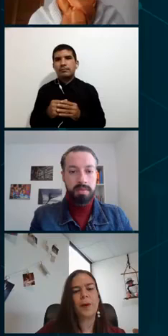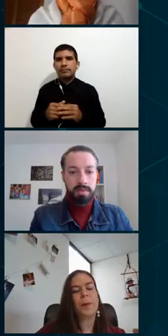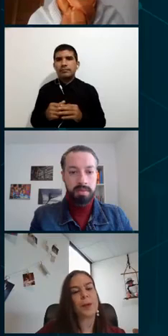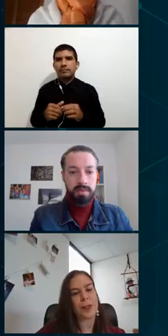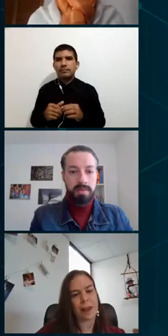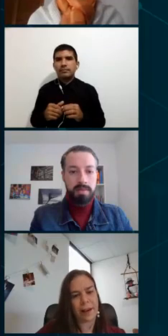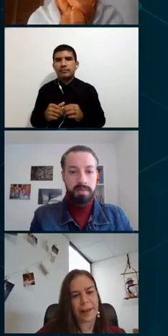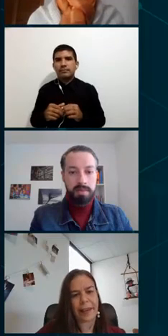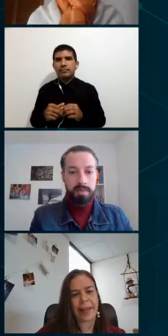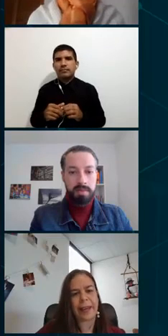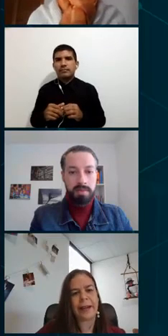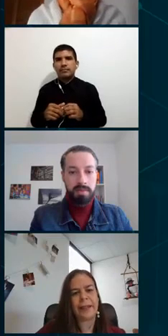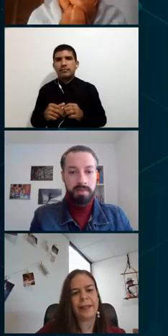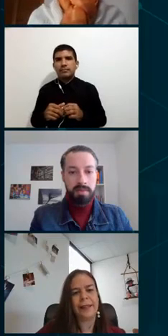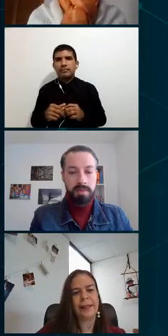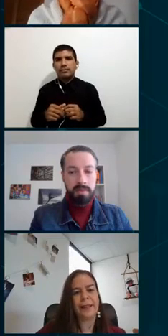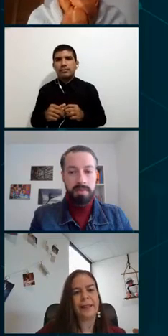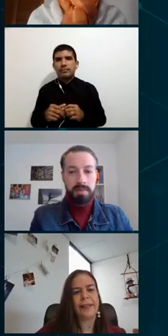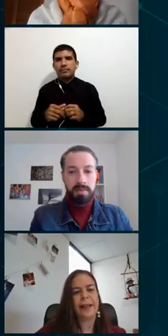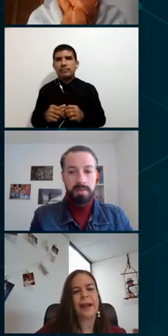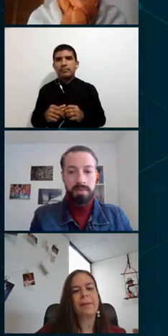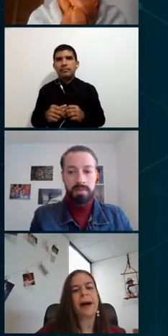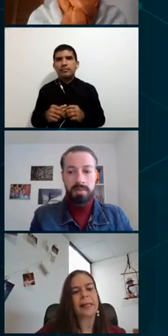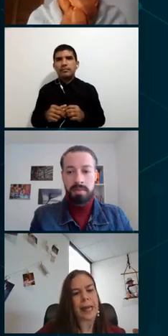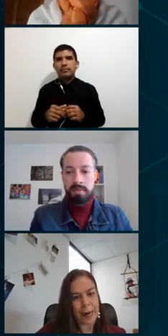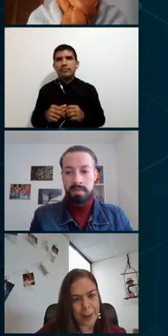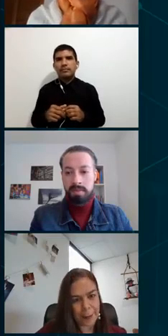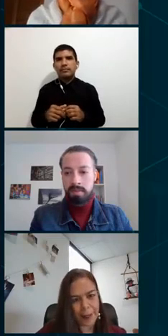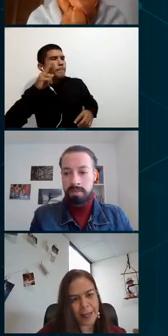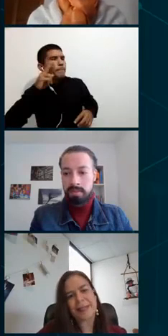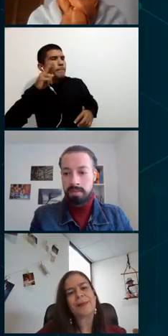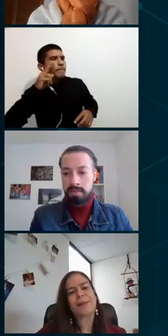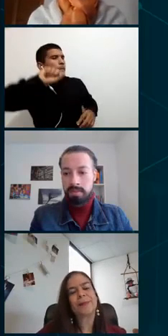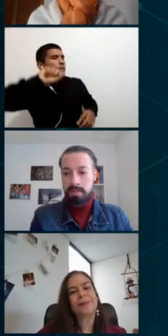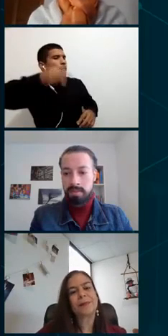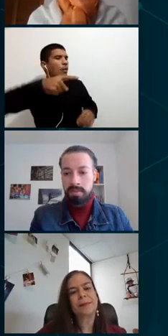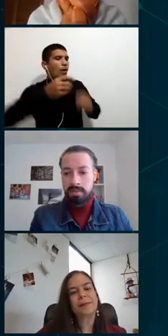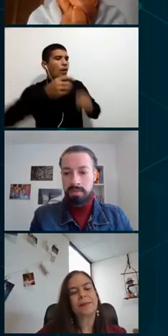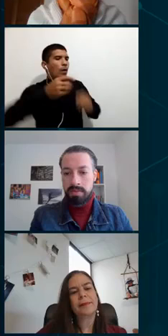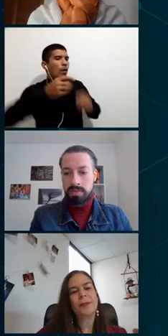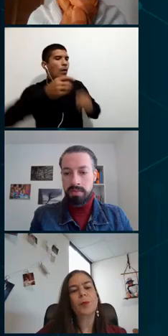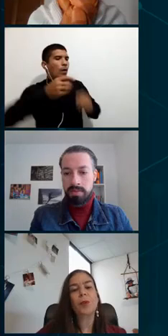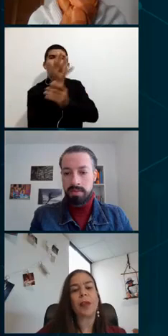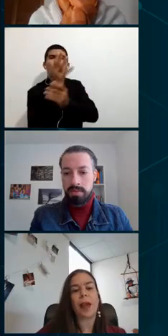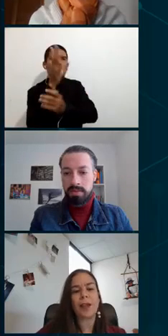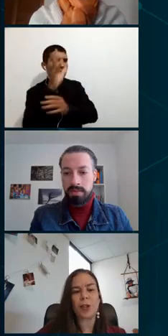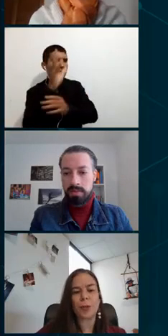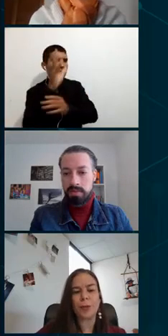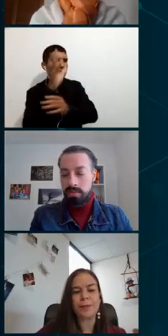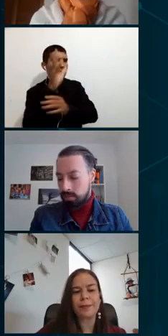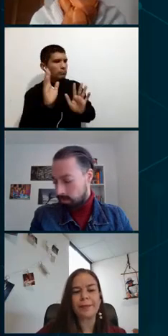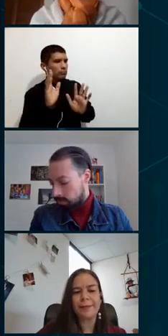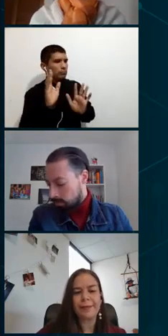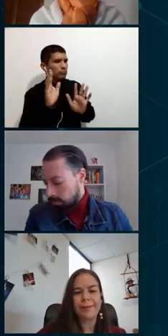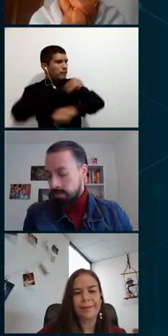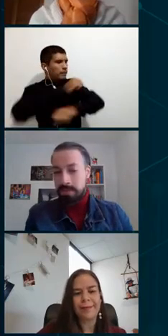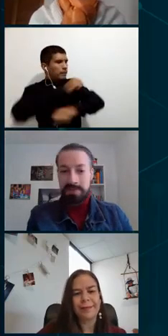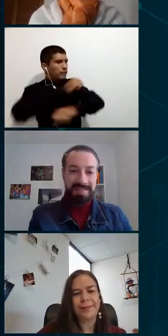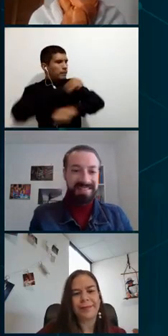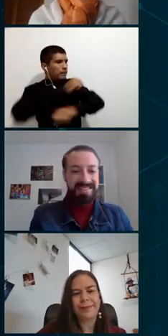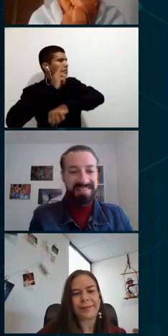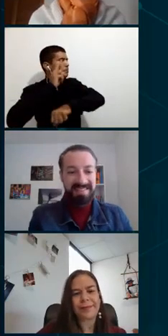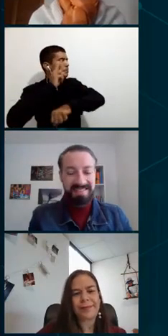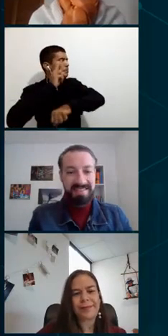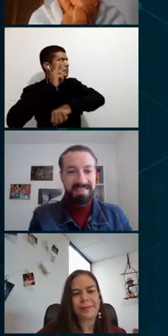Un árbol, un poste de energía. Más árboles. Un techo.